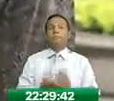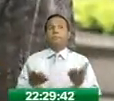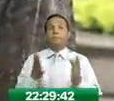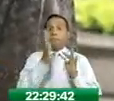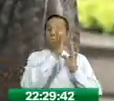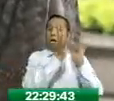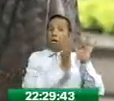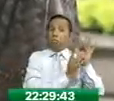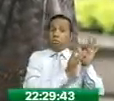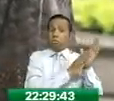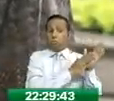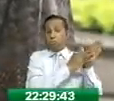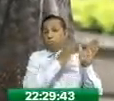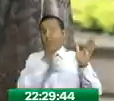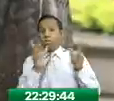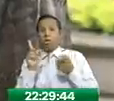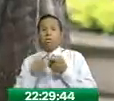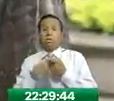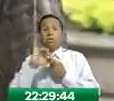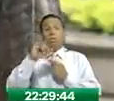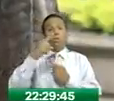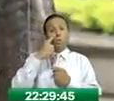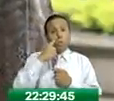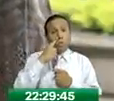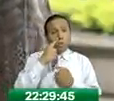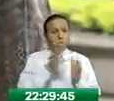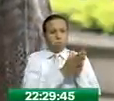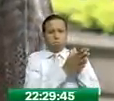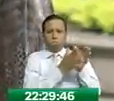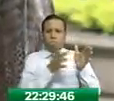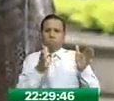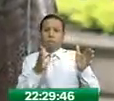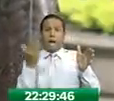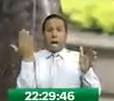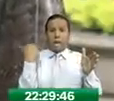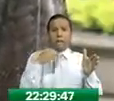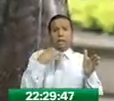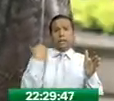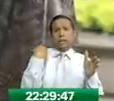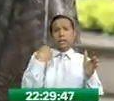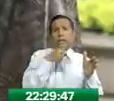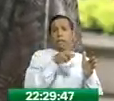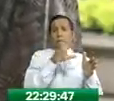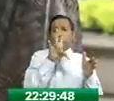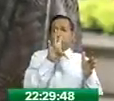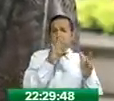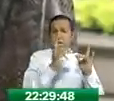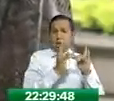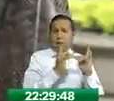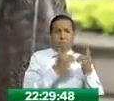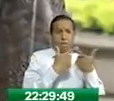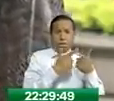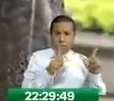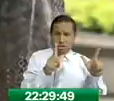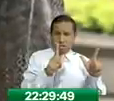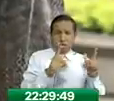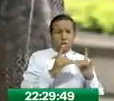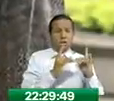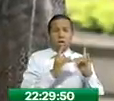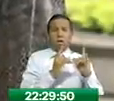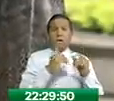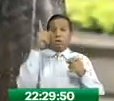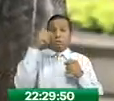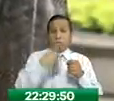a junio, hemos pasado de 37 camas de cuidado intensivo, era muy poco lo que teníamos al inicio de la emergencia en